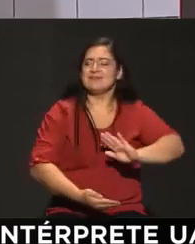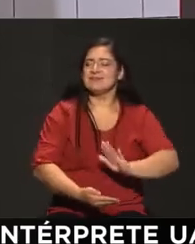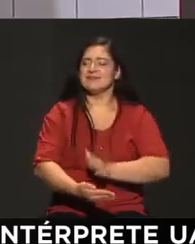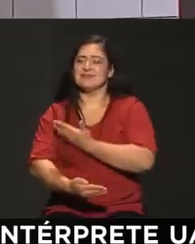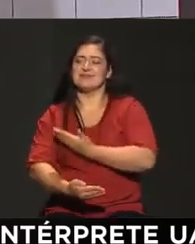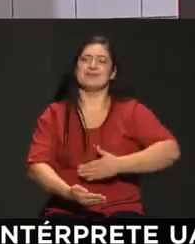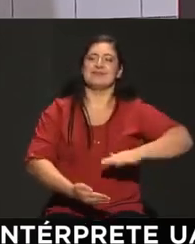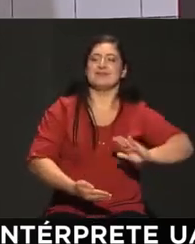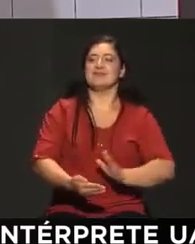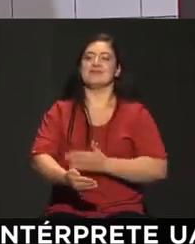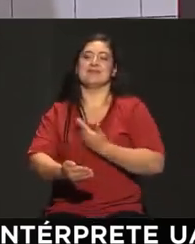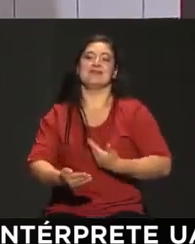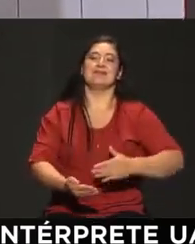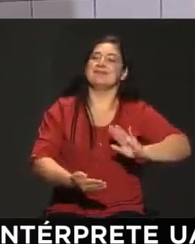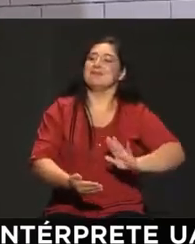Vamos a hacer...